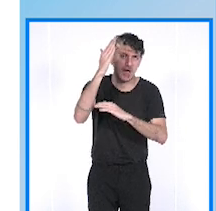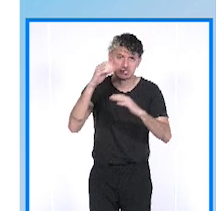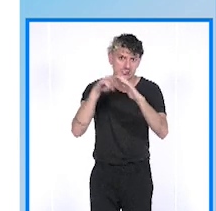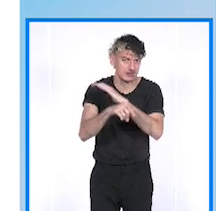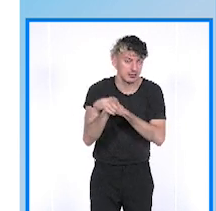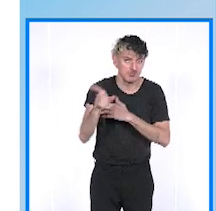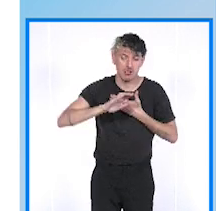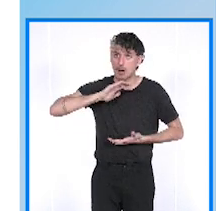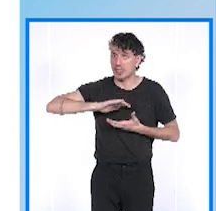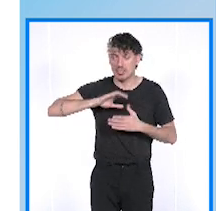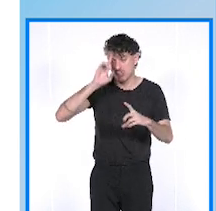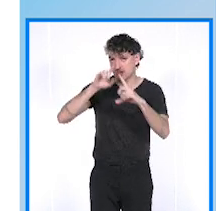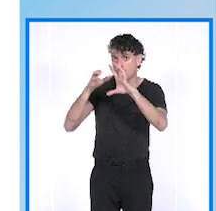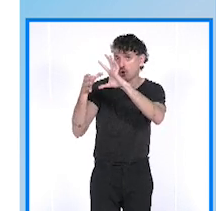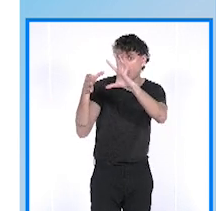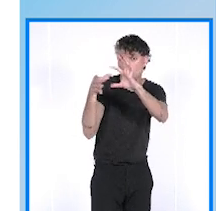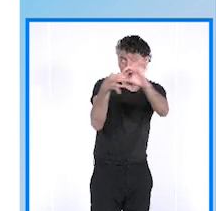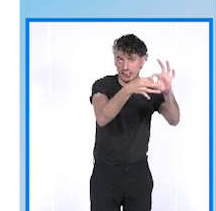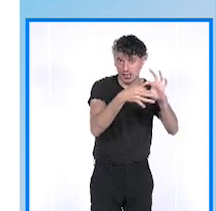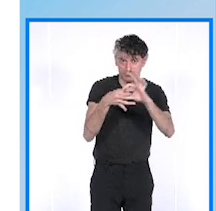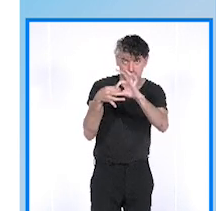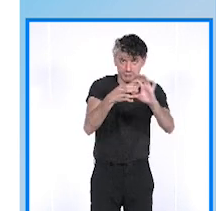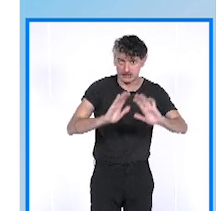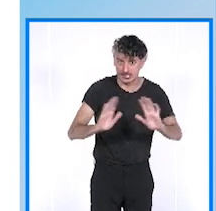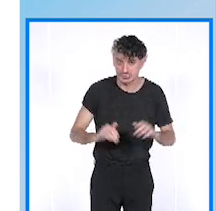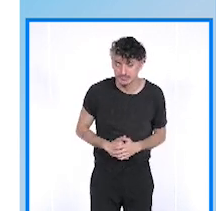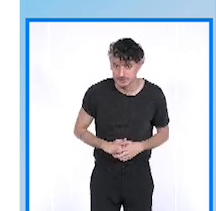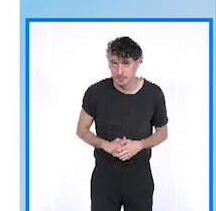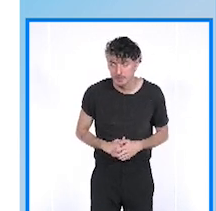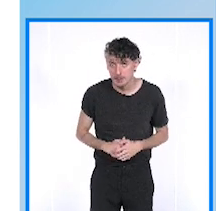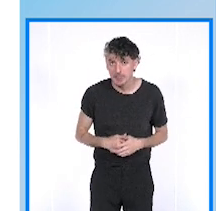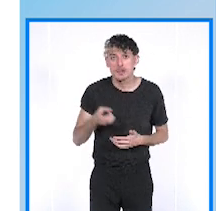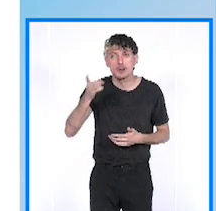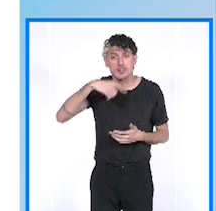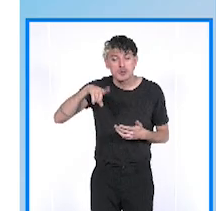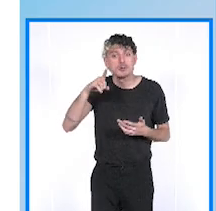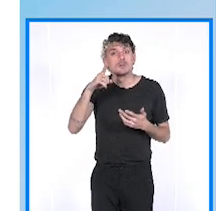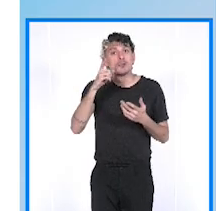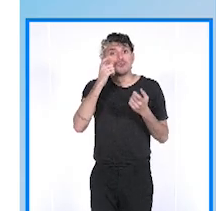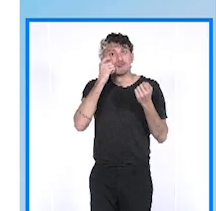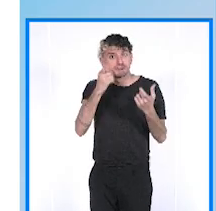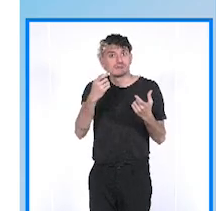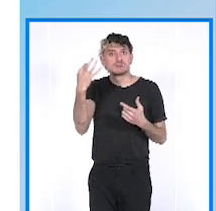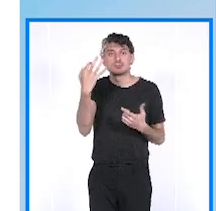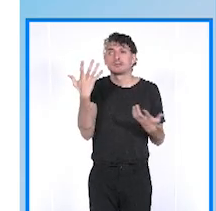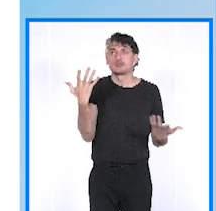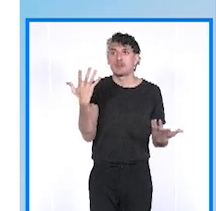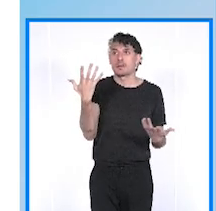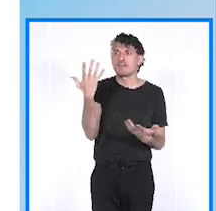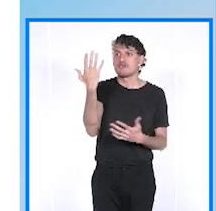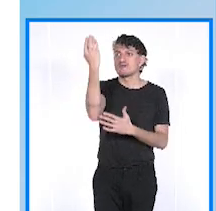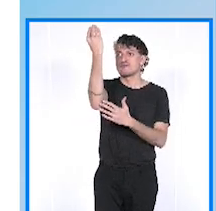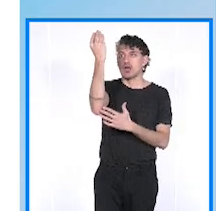de de conectar y y se quedaría ahí no nosotros lo que lo que veíamos es que eh la figura para que realmente eh